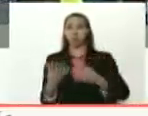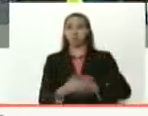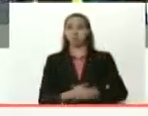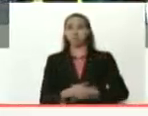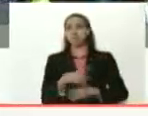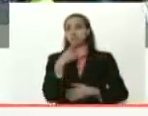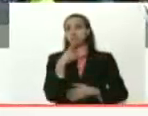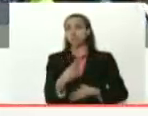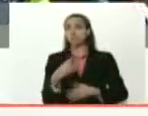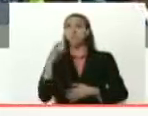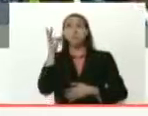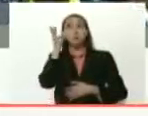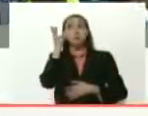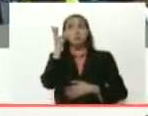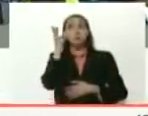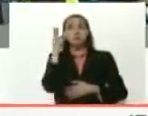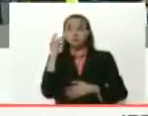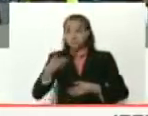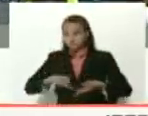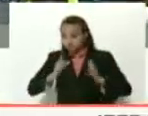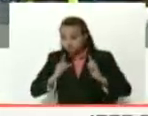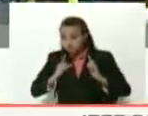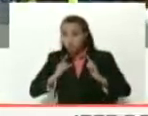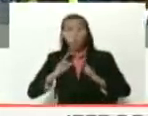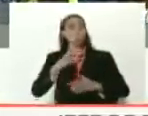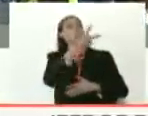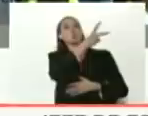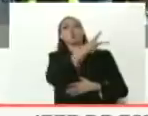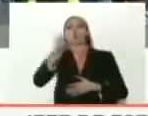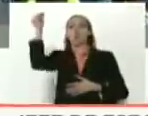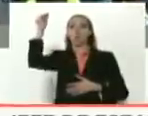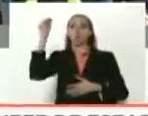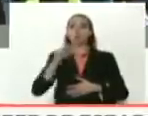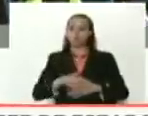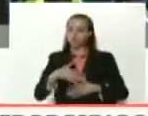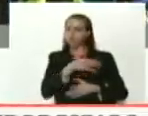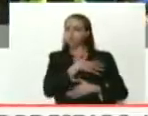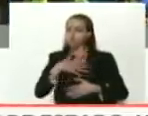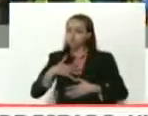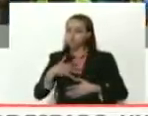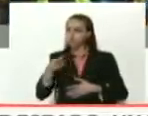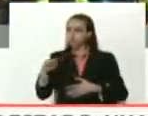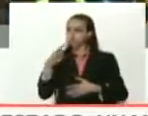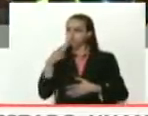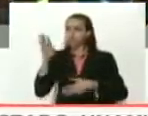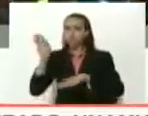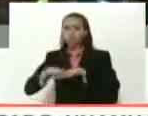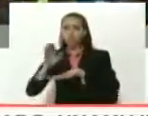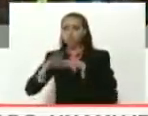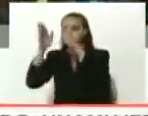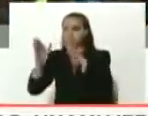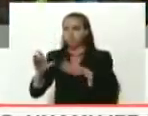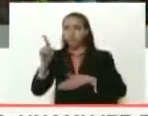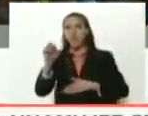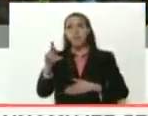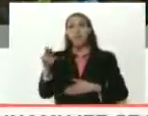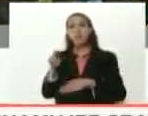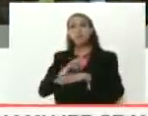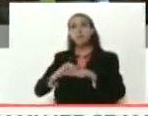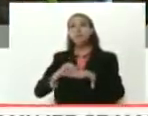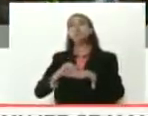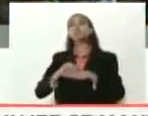¿Las mujeres de Venezuela lo van a permitir? Pues yo quiero, Darío, hoy desde aquí, desde esta